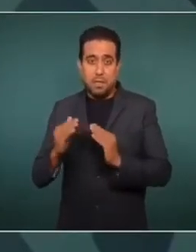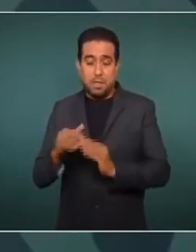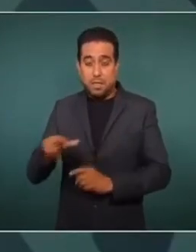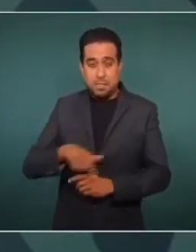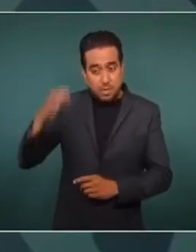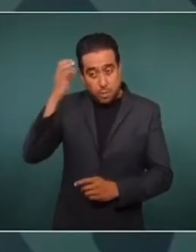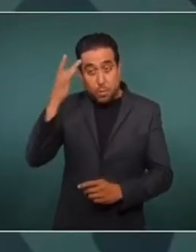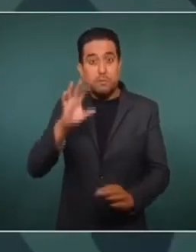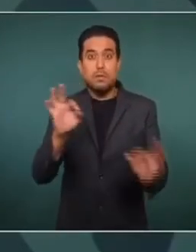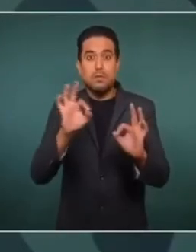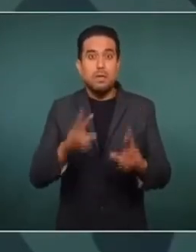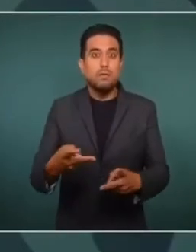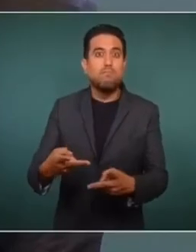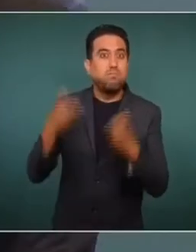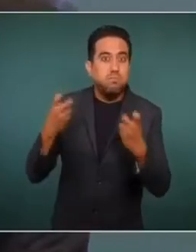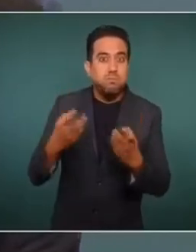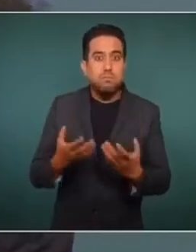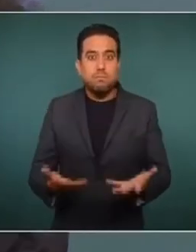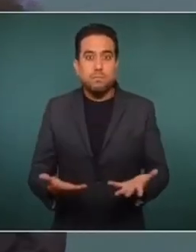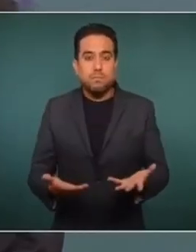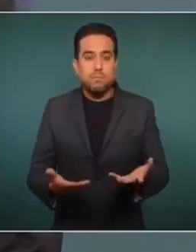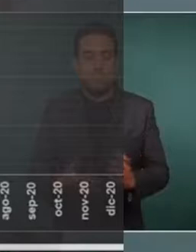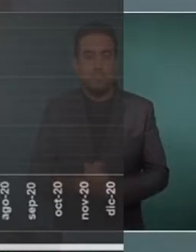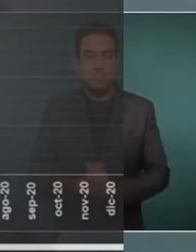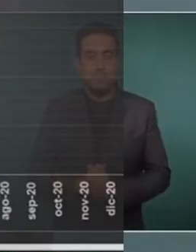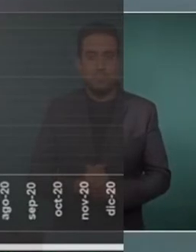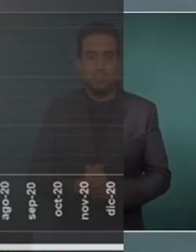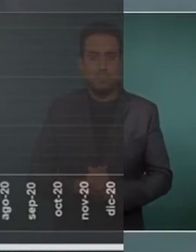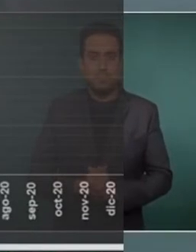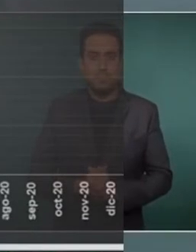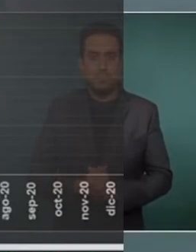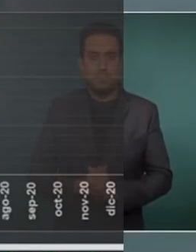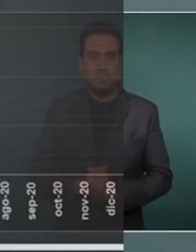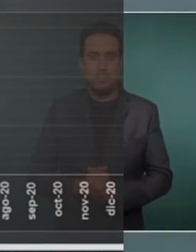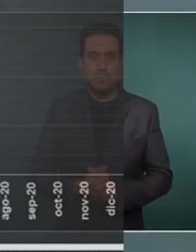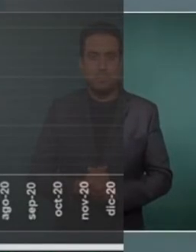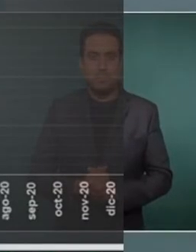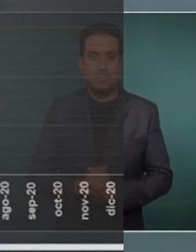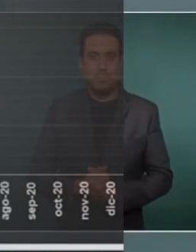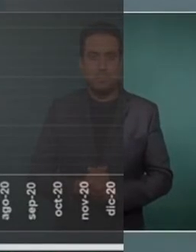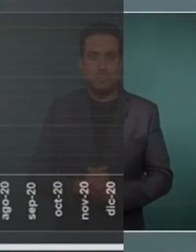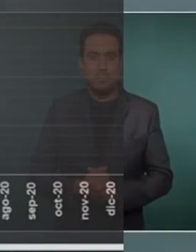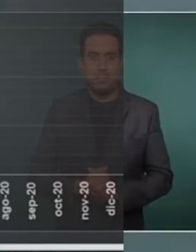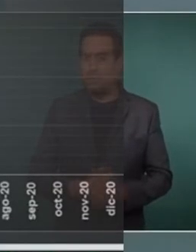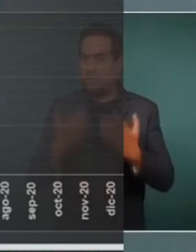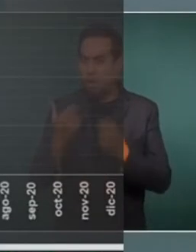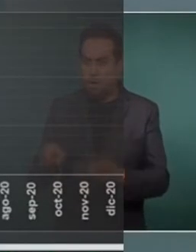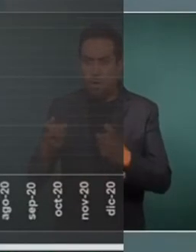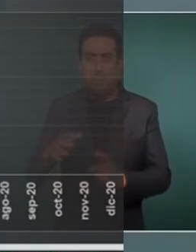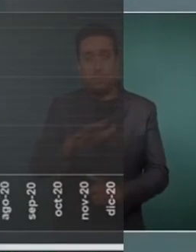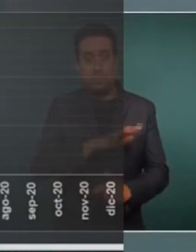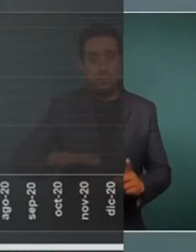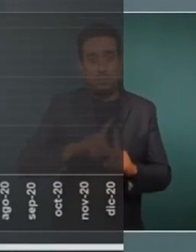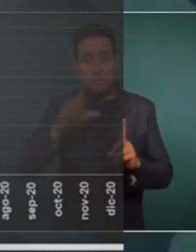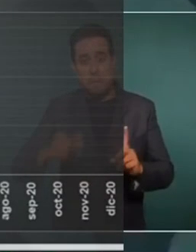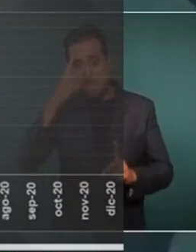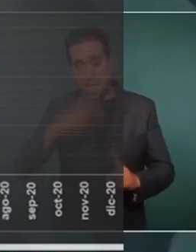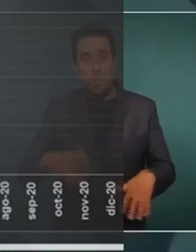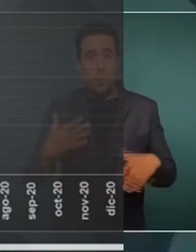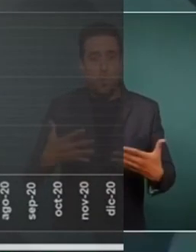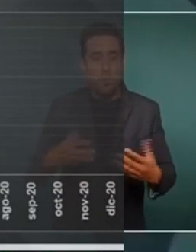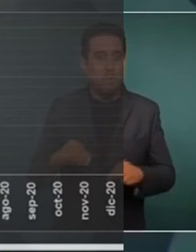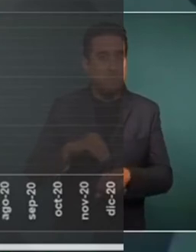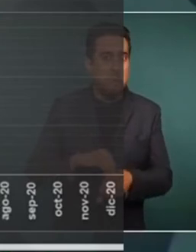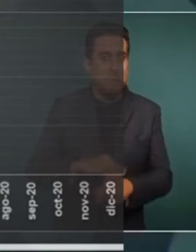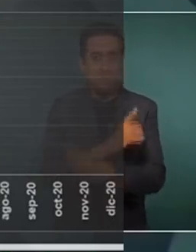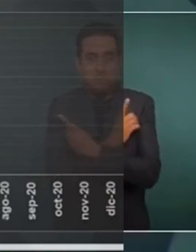asaltos. No, nuestro pueblo ha actuado de manera muy ejemplar, de manera muy responsable.